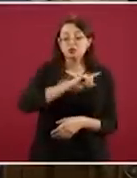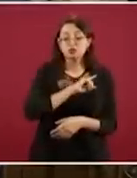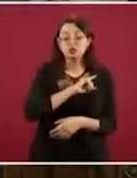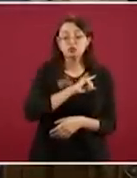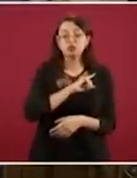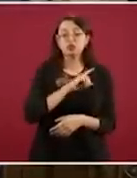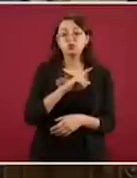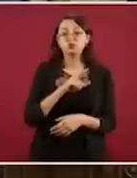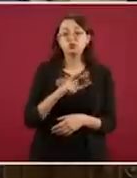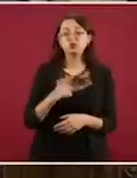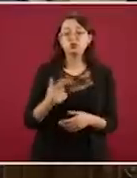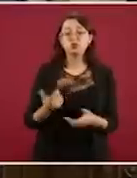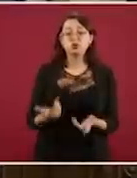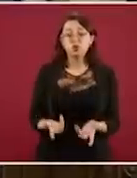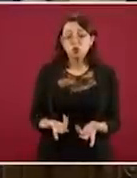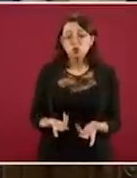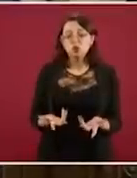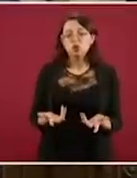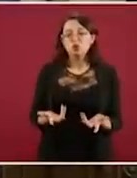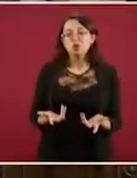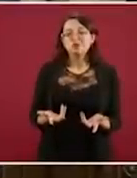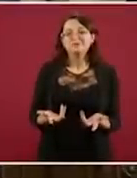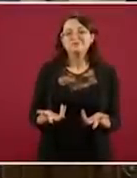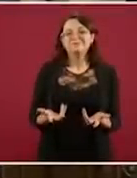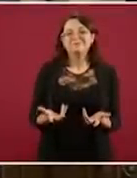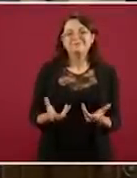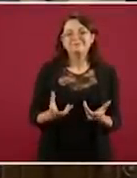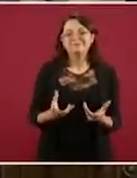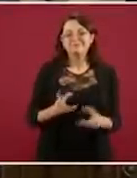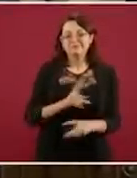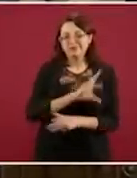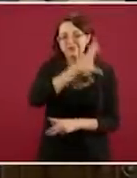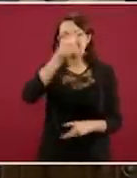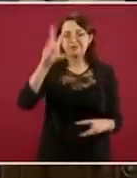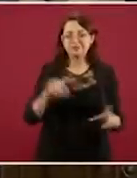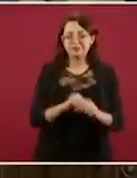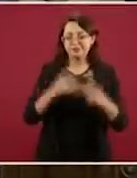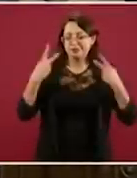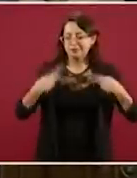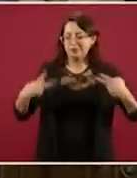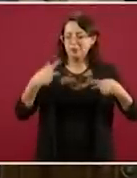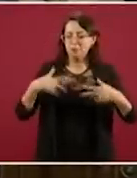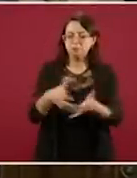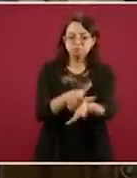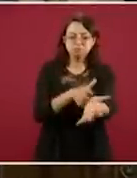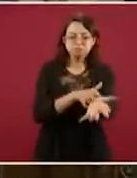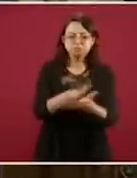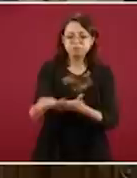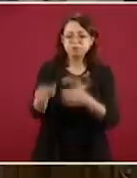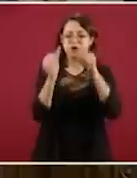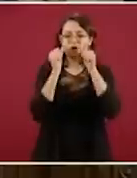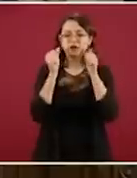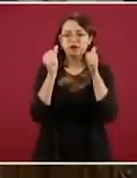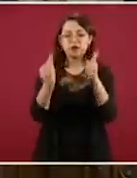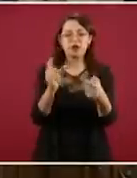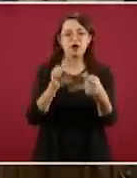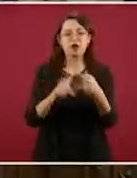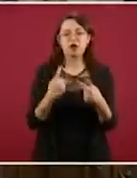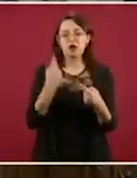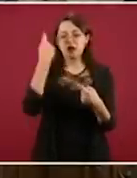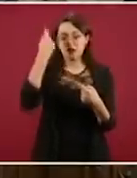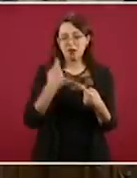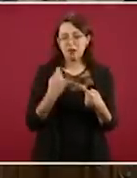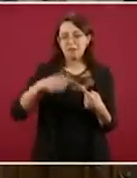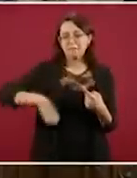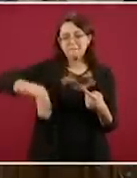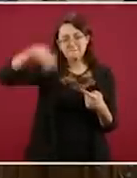lo que comprende a mayor población, la pensión a los adultos mayores, que es